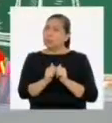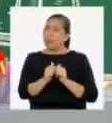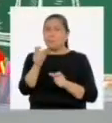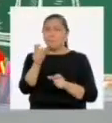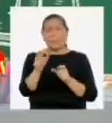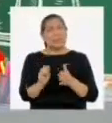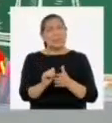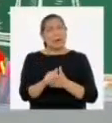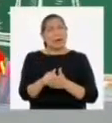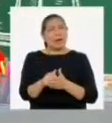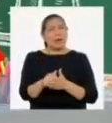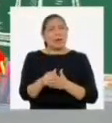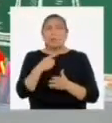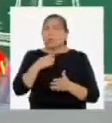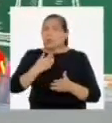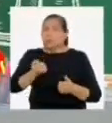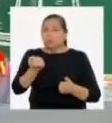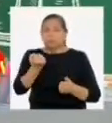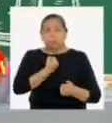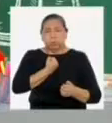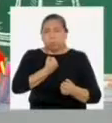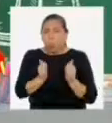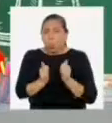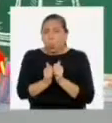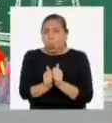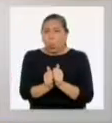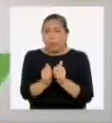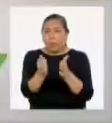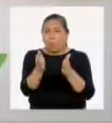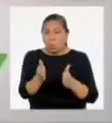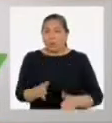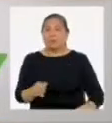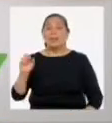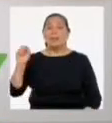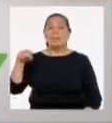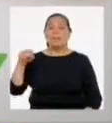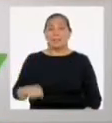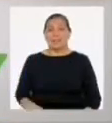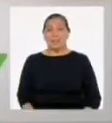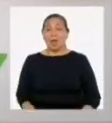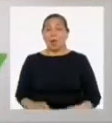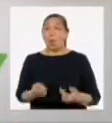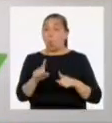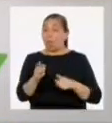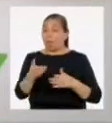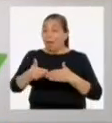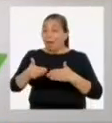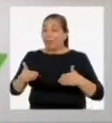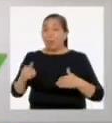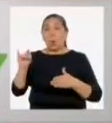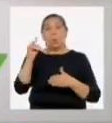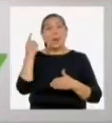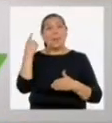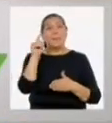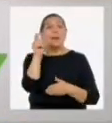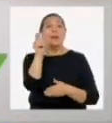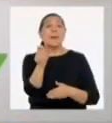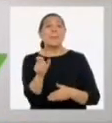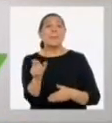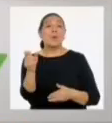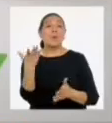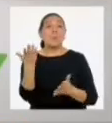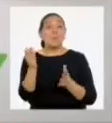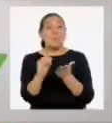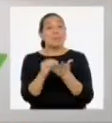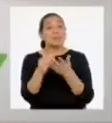acompañantes, personas que fueron sacrificadas para acompañarlas en su tumba. Este tipo de enterramientos eran usuales para